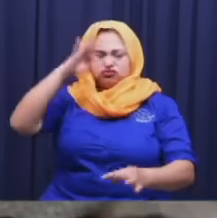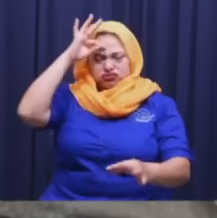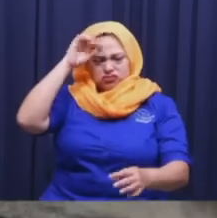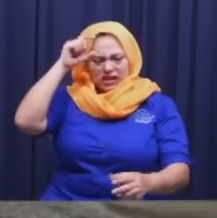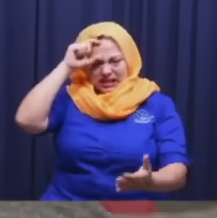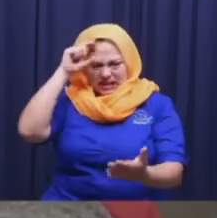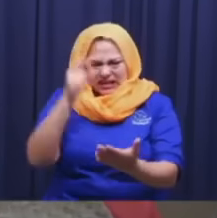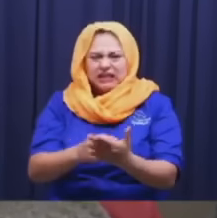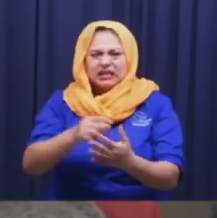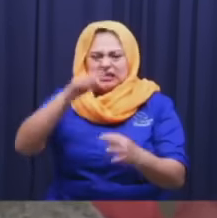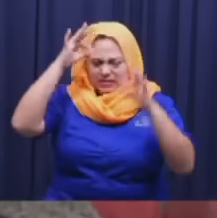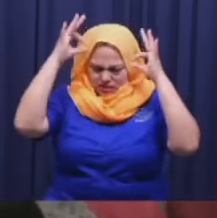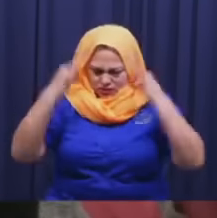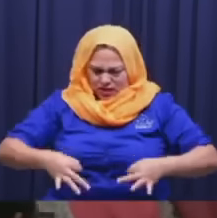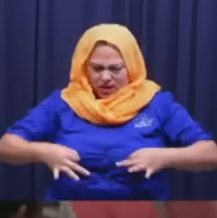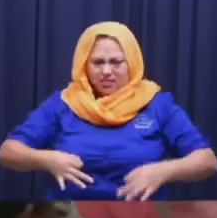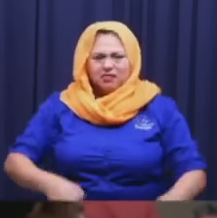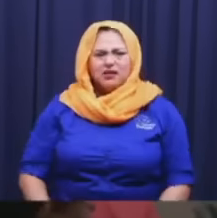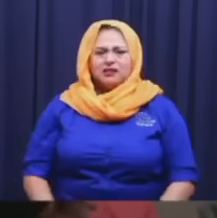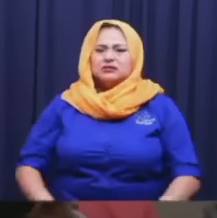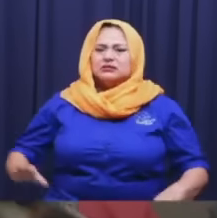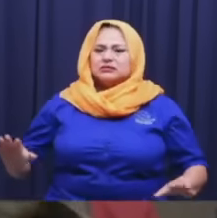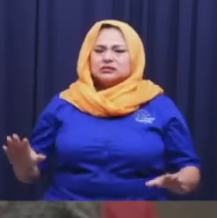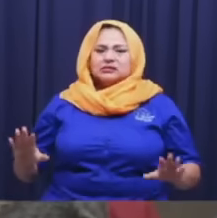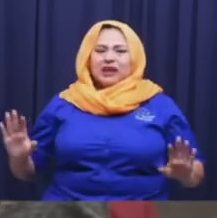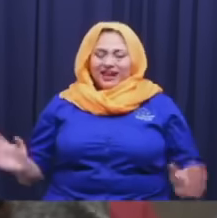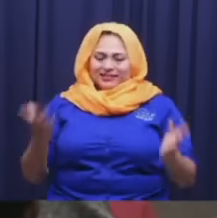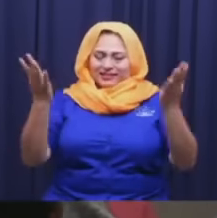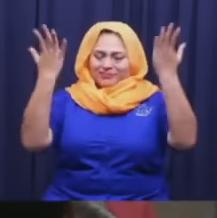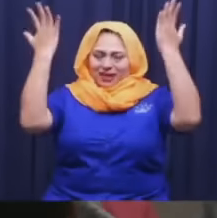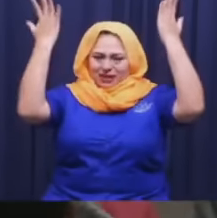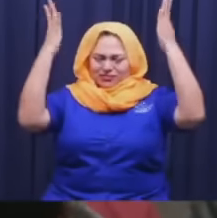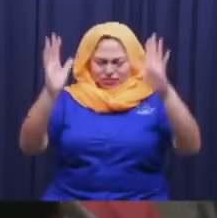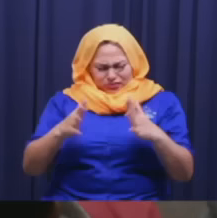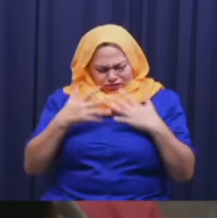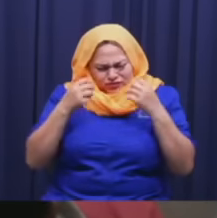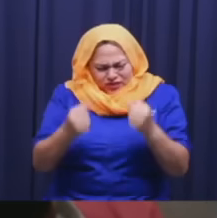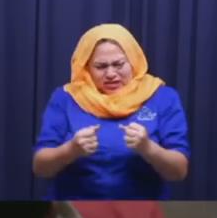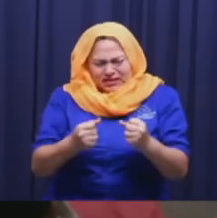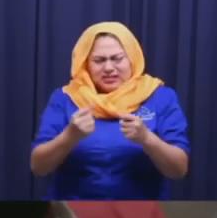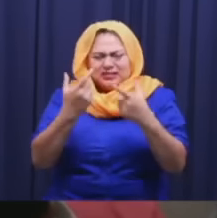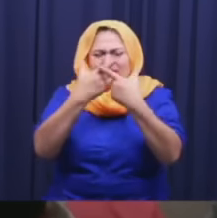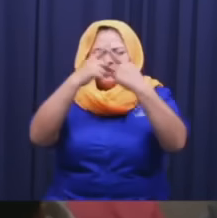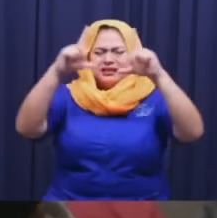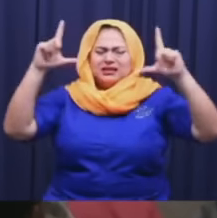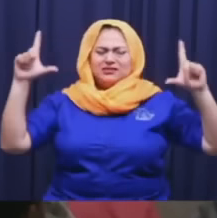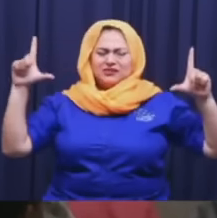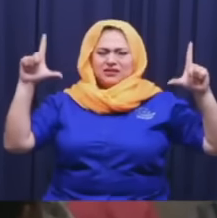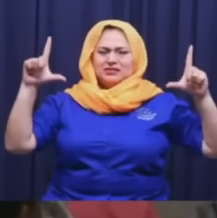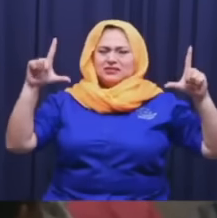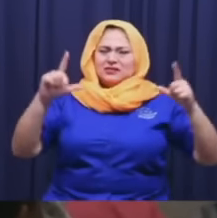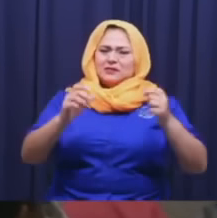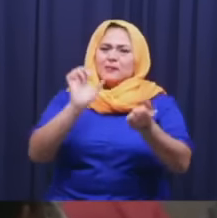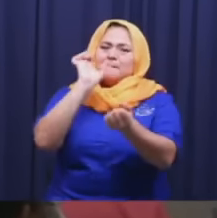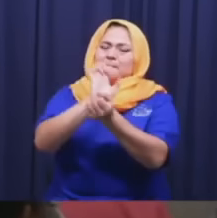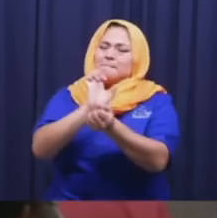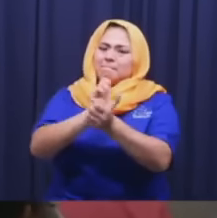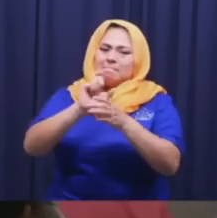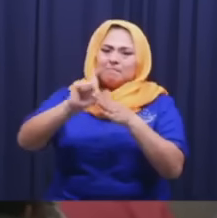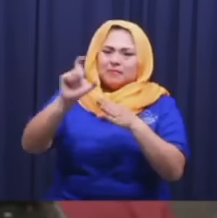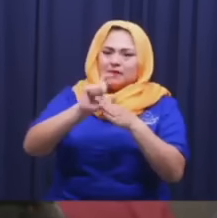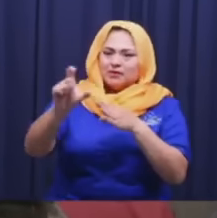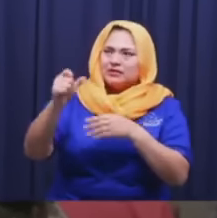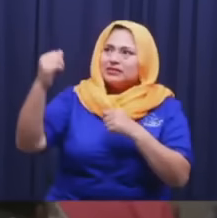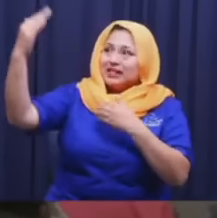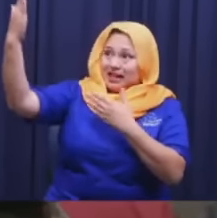de levantarnos, de levantar las alas, de volar en libertad, de esperar que las cosas que